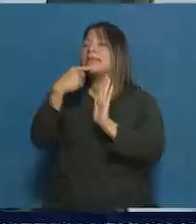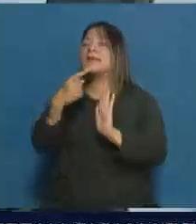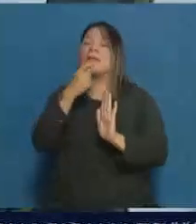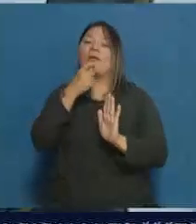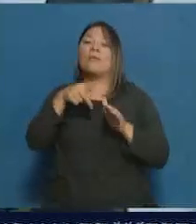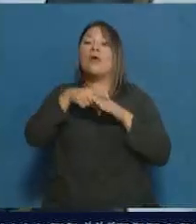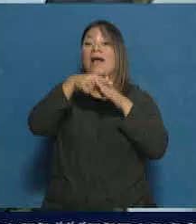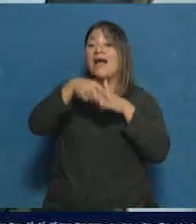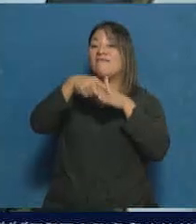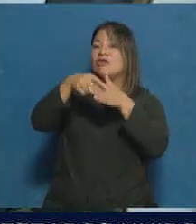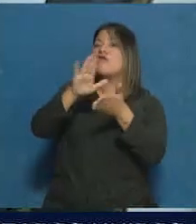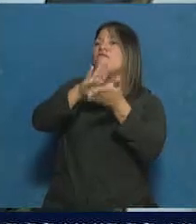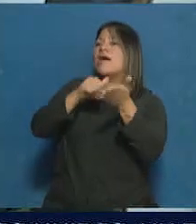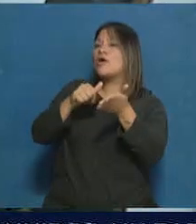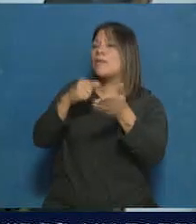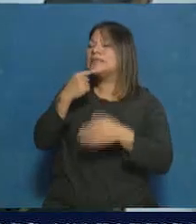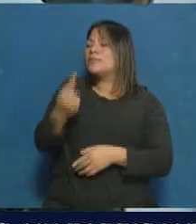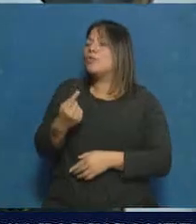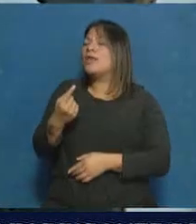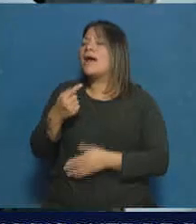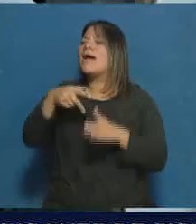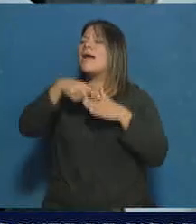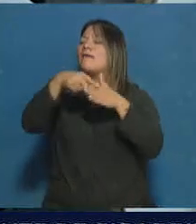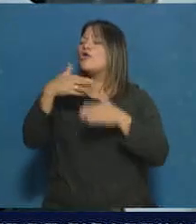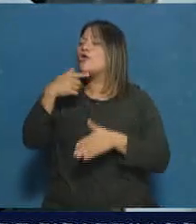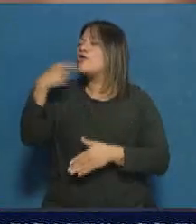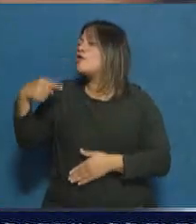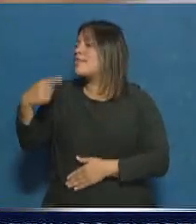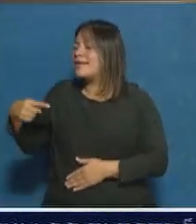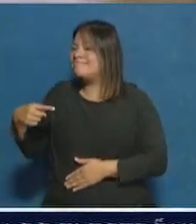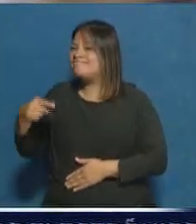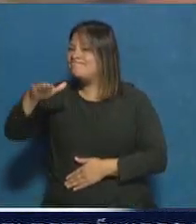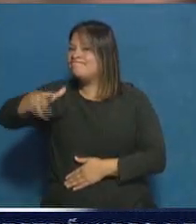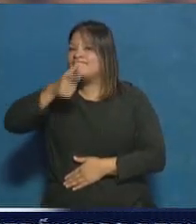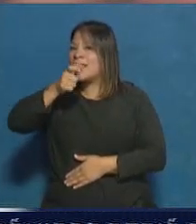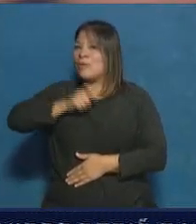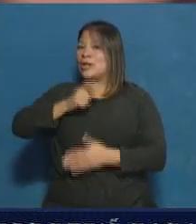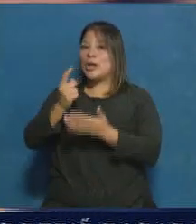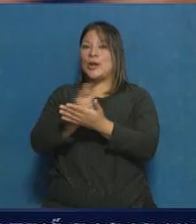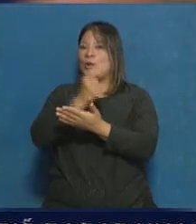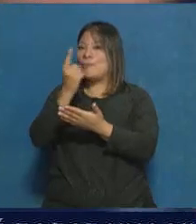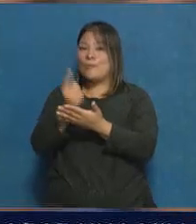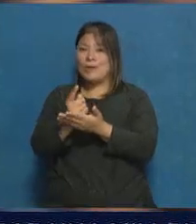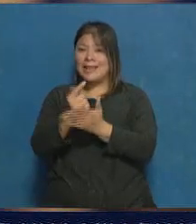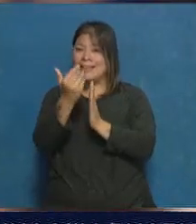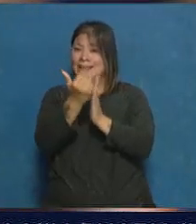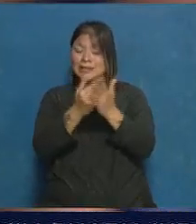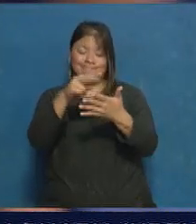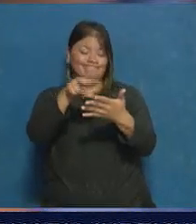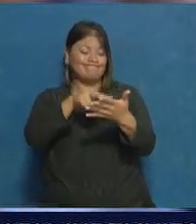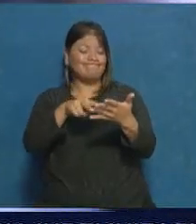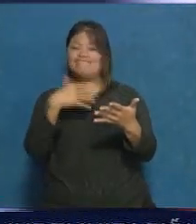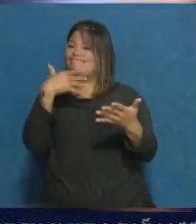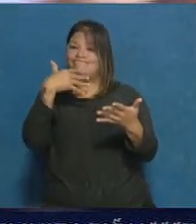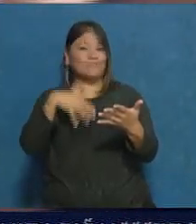es blanco y luego se le pregunta de qué color es el caballo, el niño no va a poder responder. A este nivel estamos hablando de que no comprenden el texto para que se